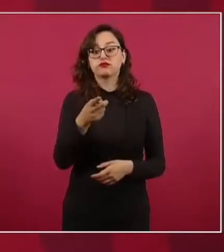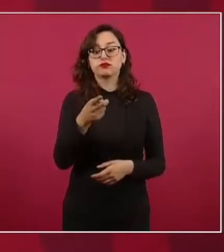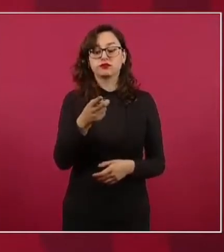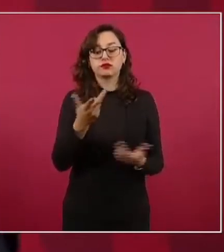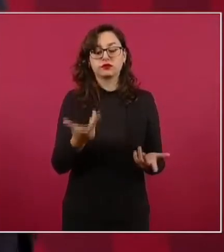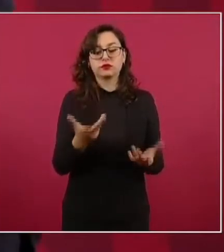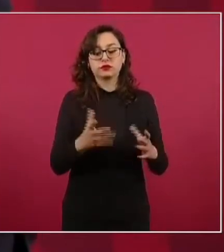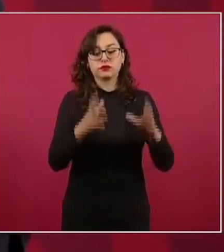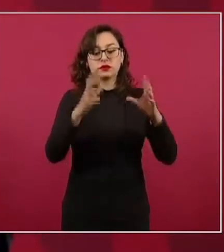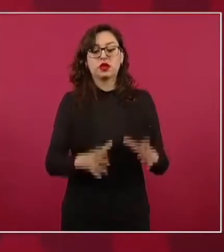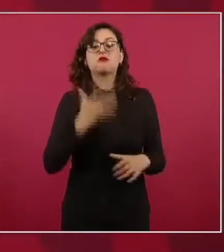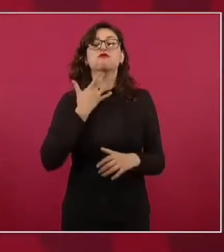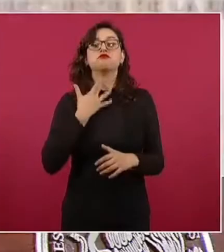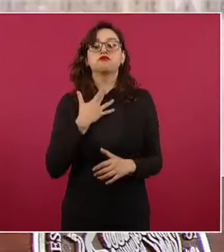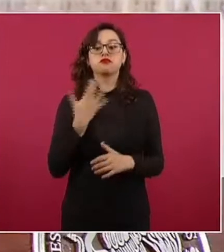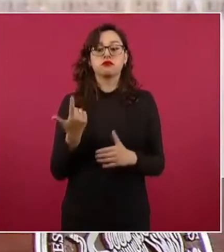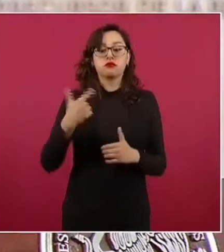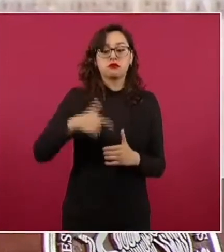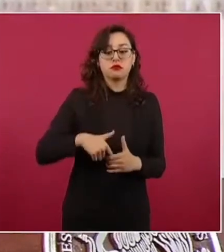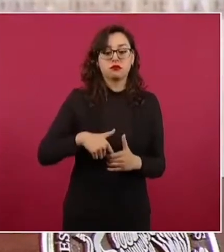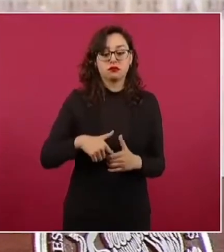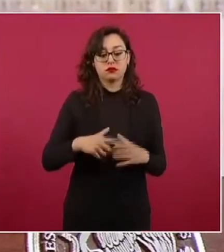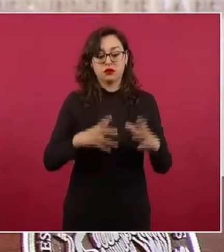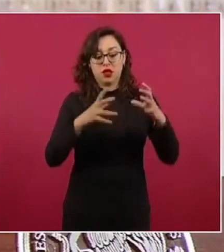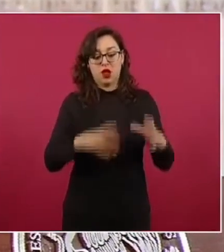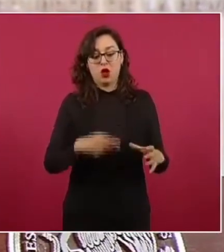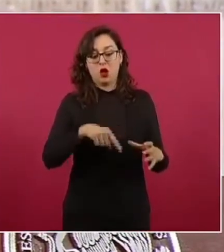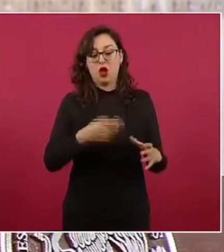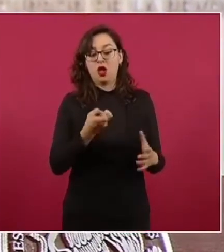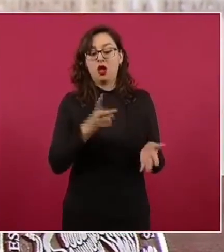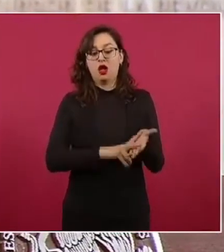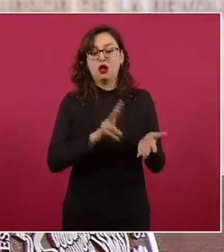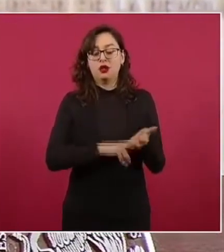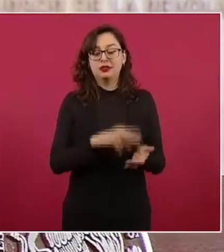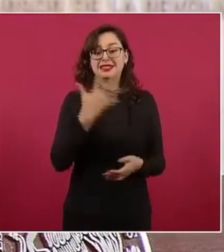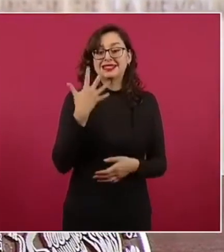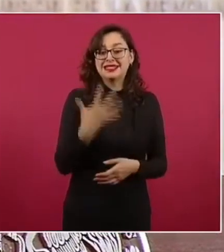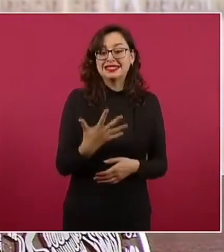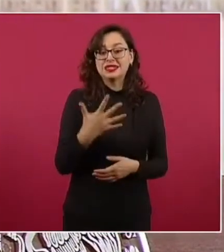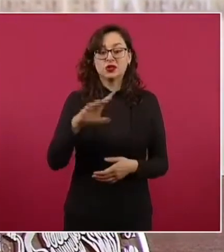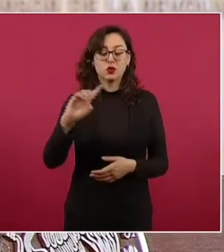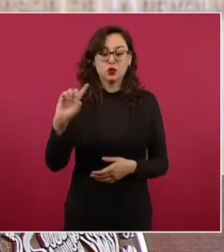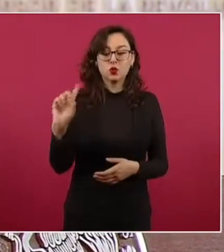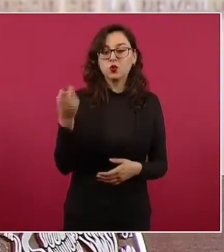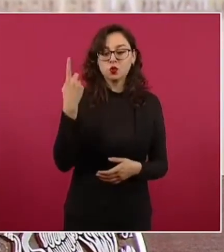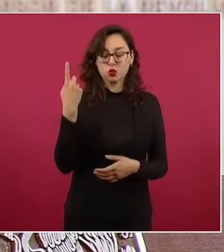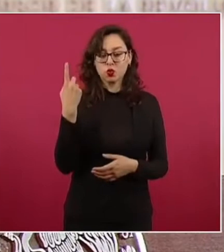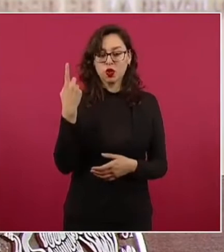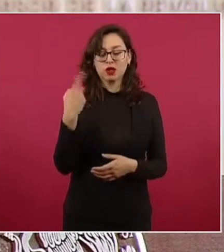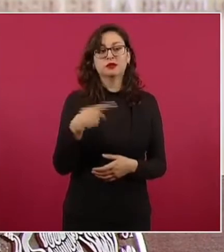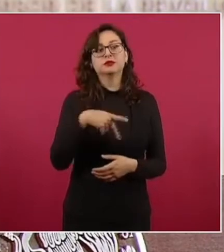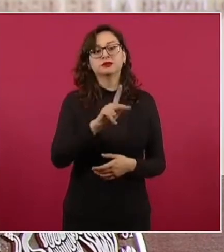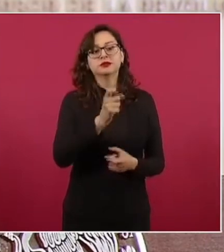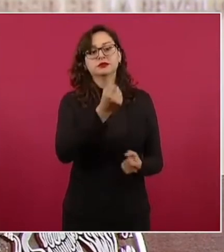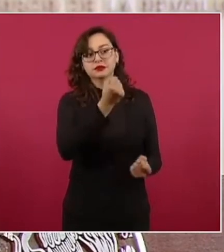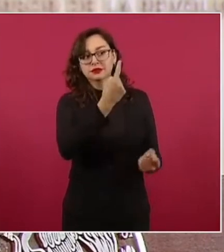más de $5 y hay. Eso es en promedio, pero hay lugares en